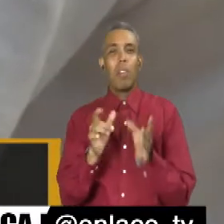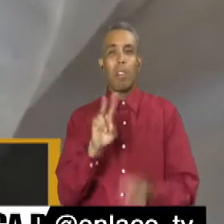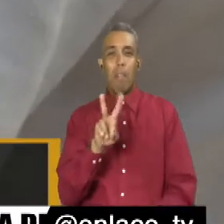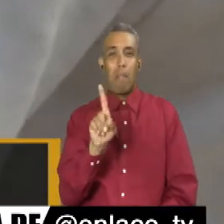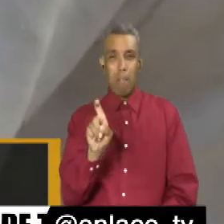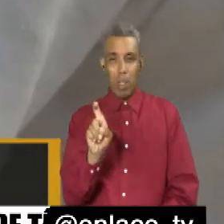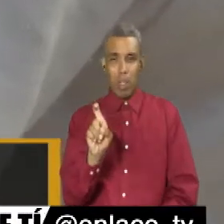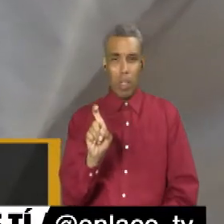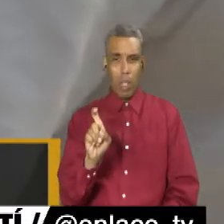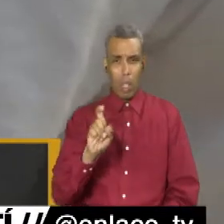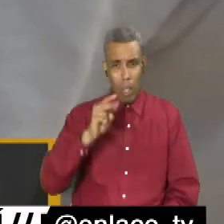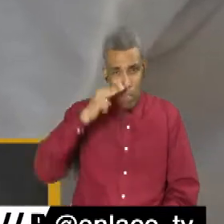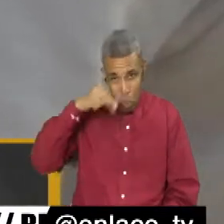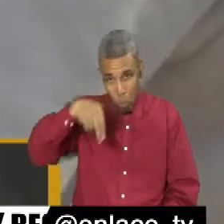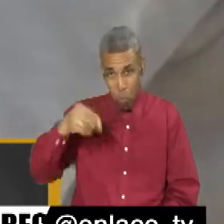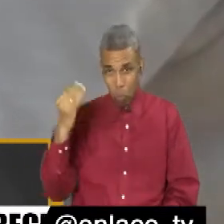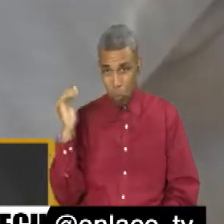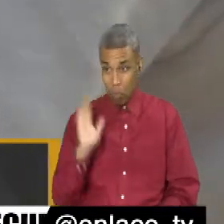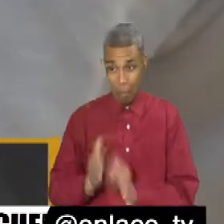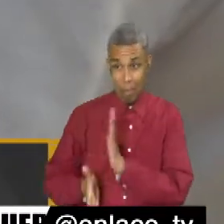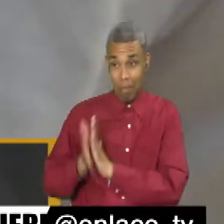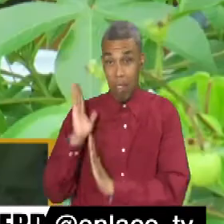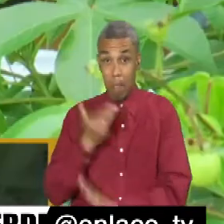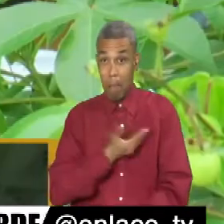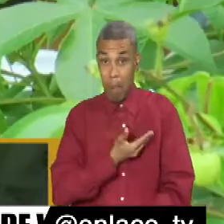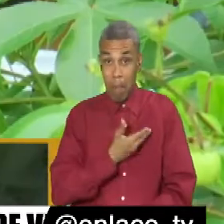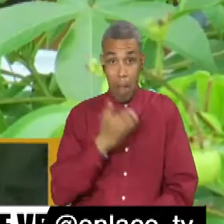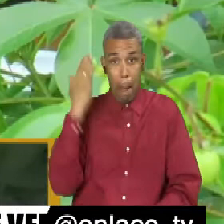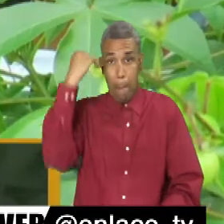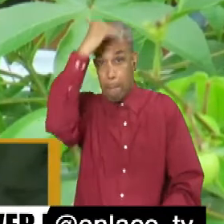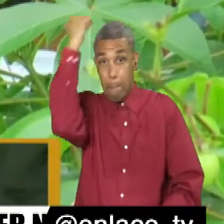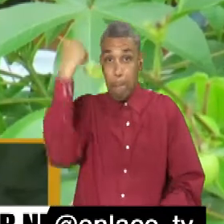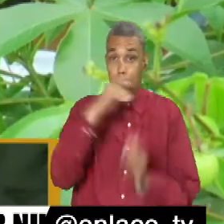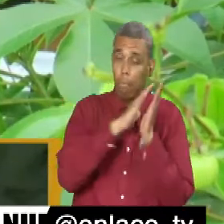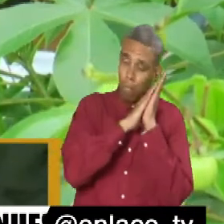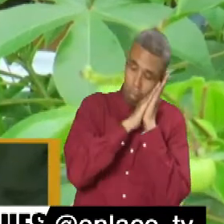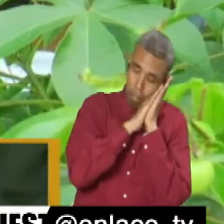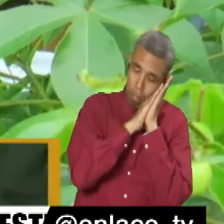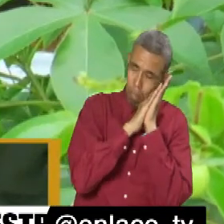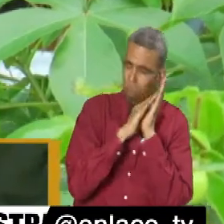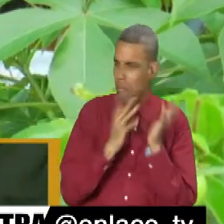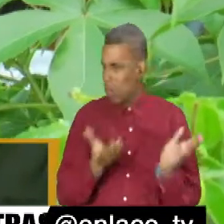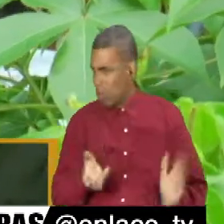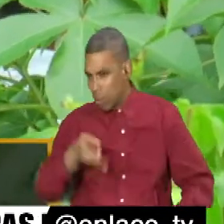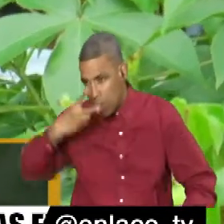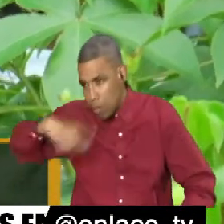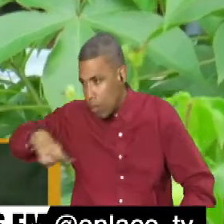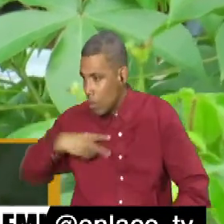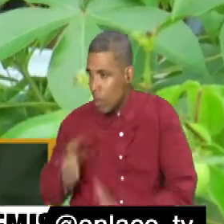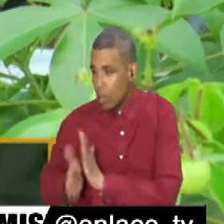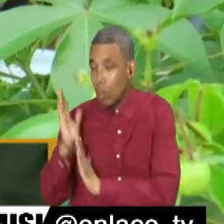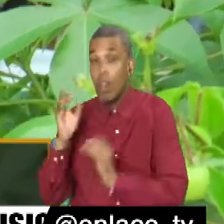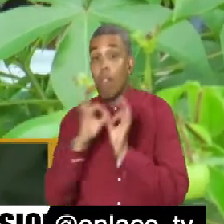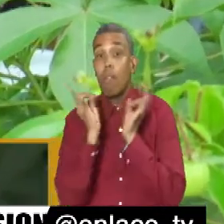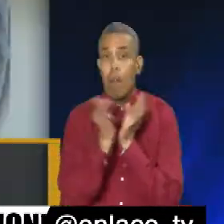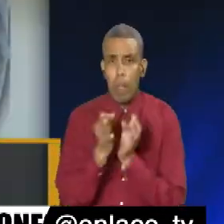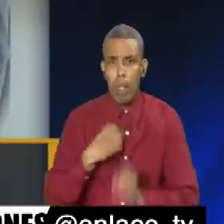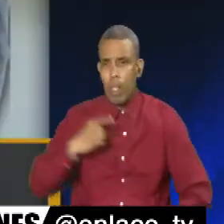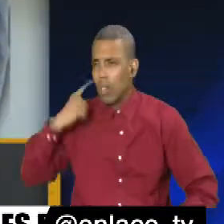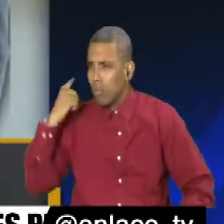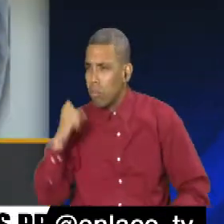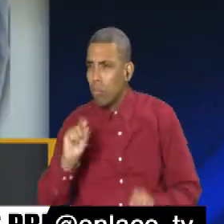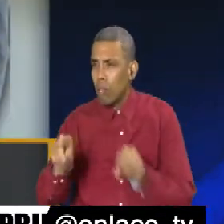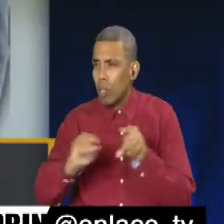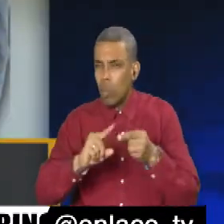madre mientras ésta dormía, sin conocerse hasta el momento el paradero de la menor. Su familia desesperada inició la búsqueda de la joven preguntando a